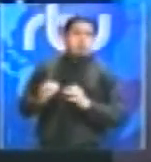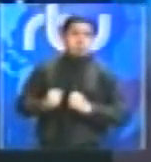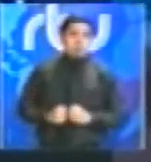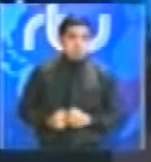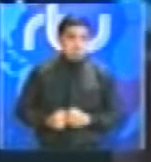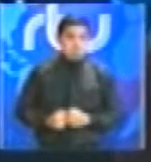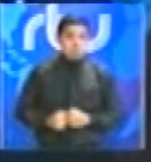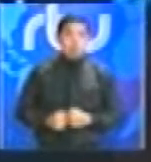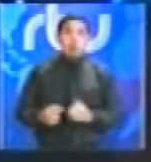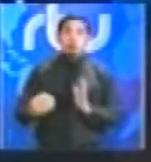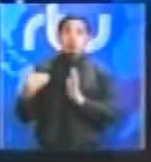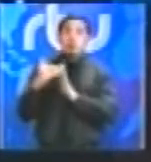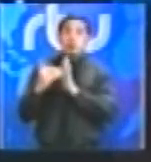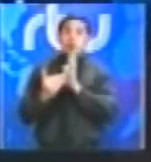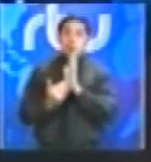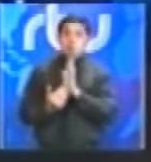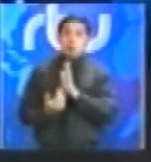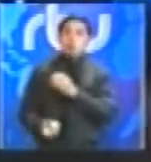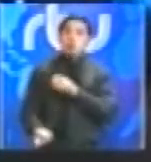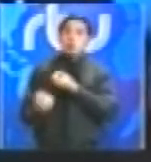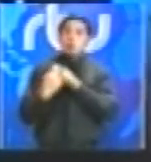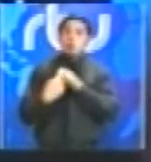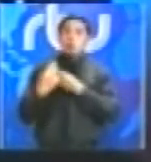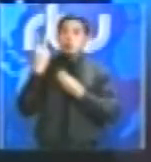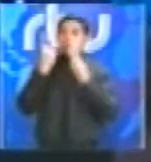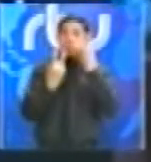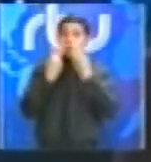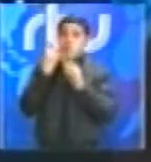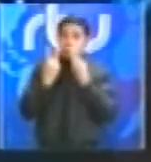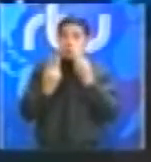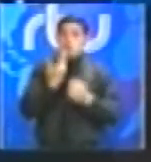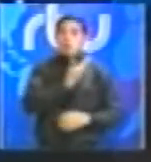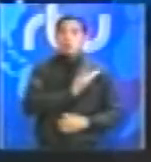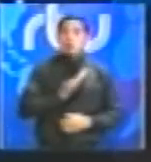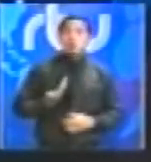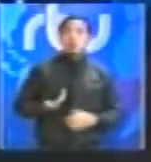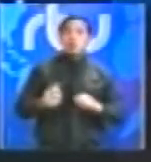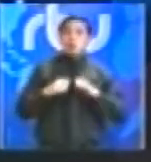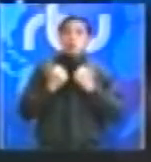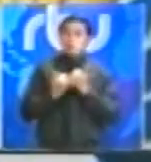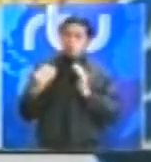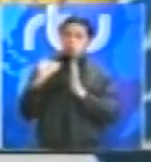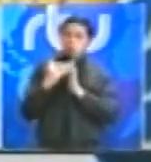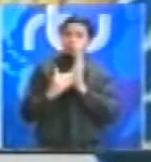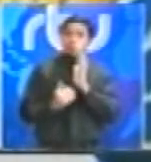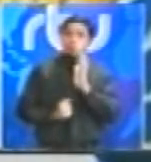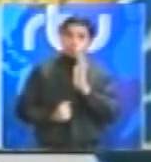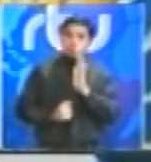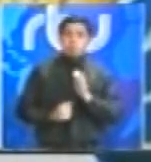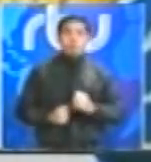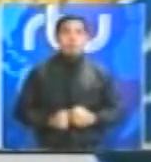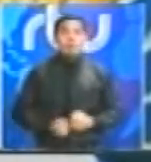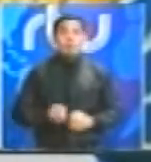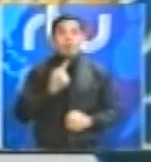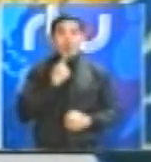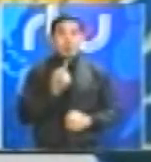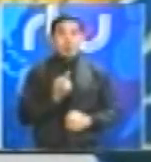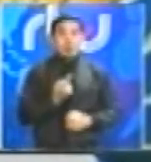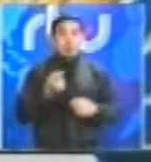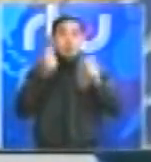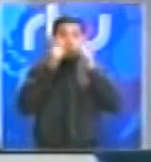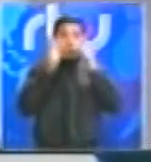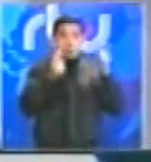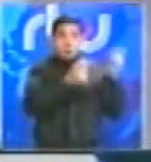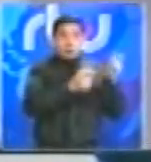incluso consta en el registro de visitas del despacho de la presidencia de la Asamblea Nacional. Y negó que haya dicho ante la fiscalía